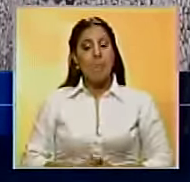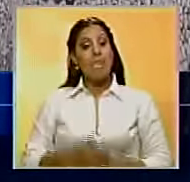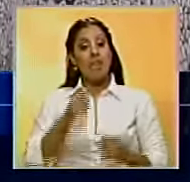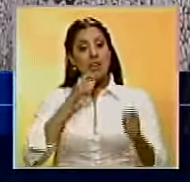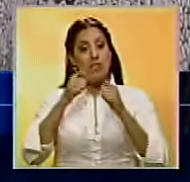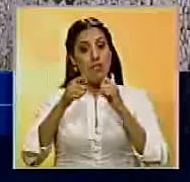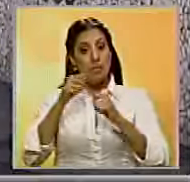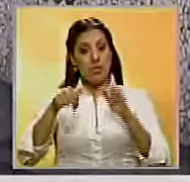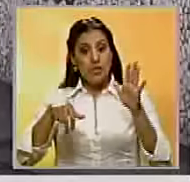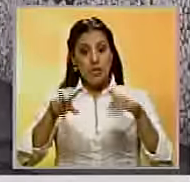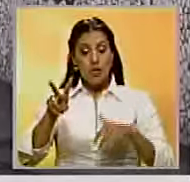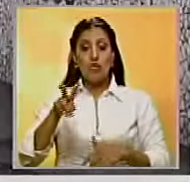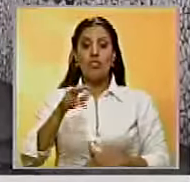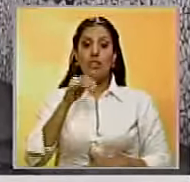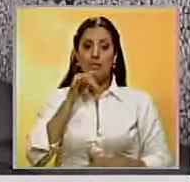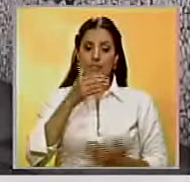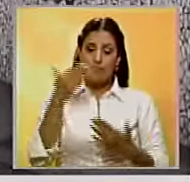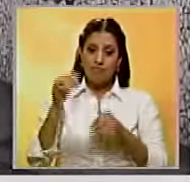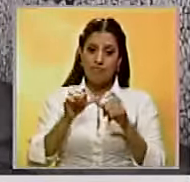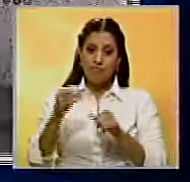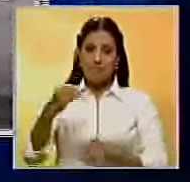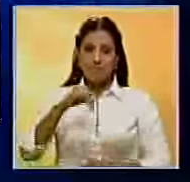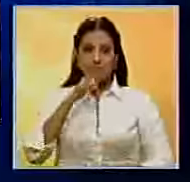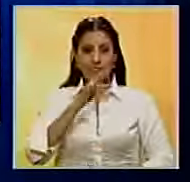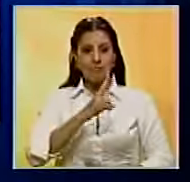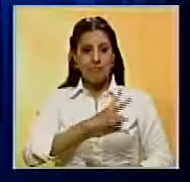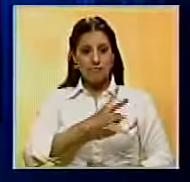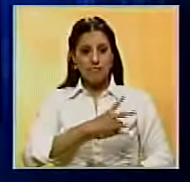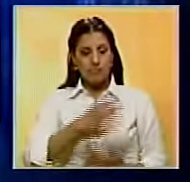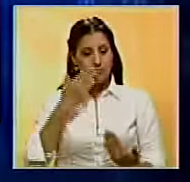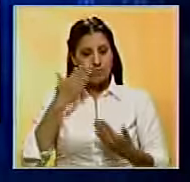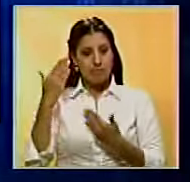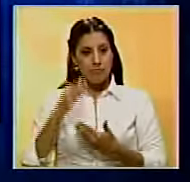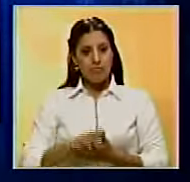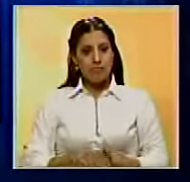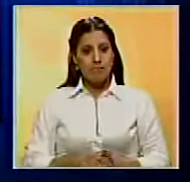el reporte que tenemos a esta hora del mediodía. Ustedes continúen con más de la emisión meridiana de su noticiero, Venevisión.